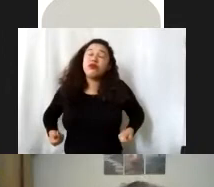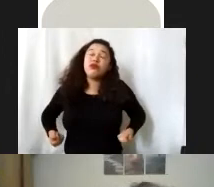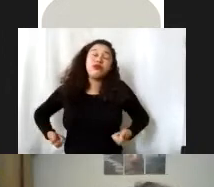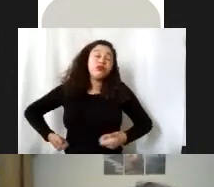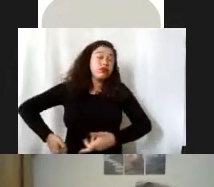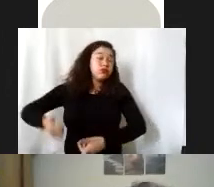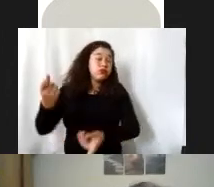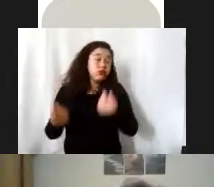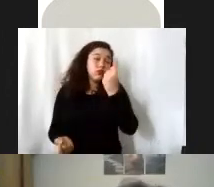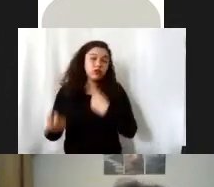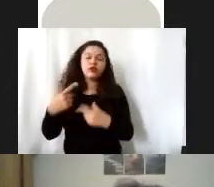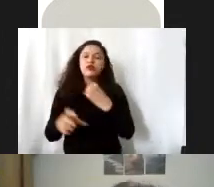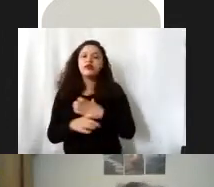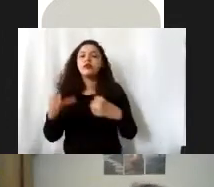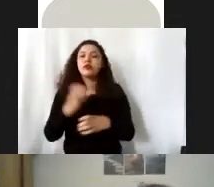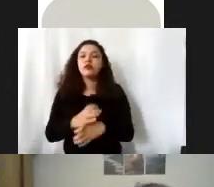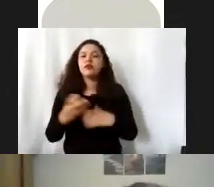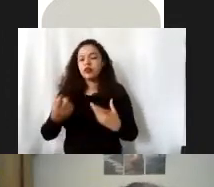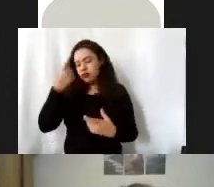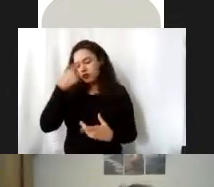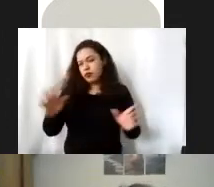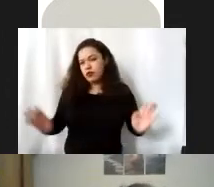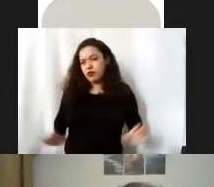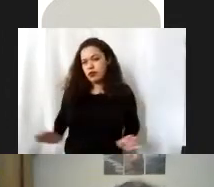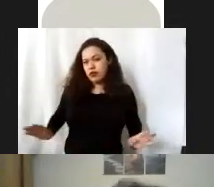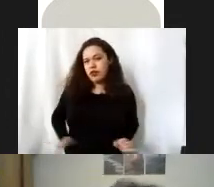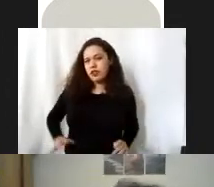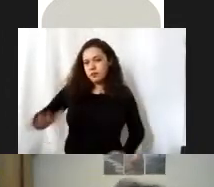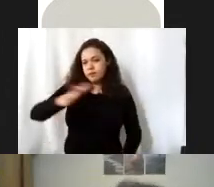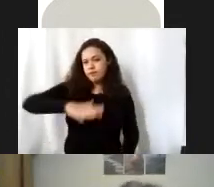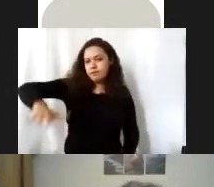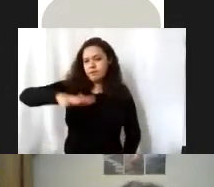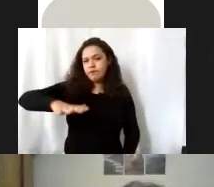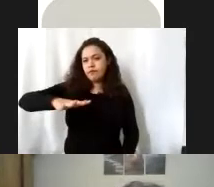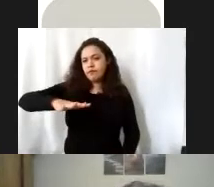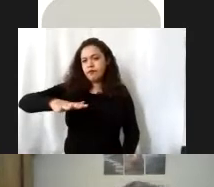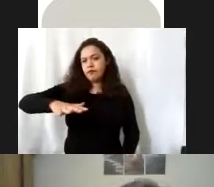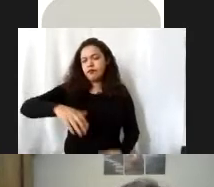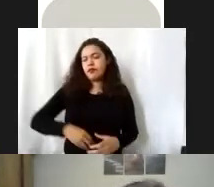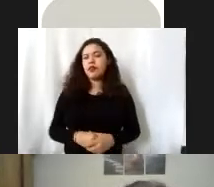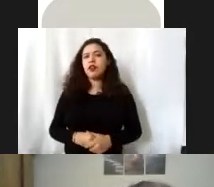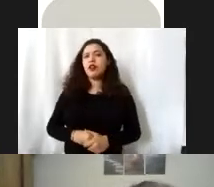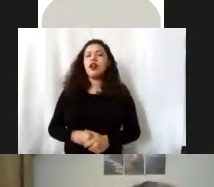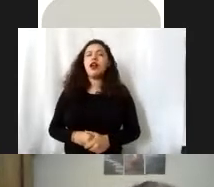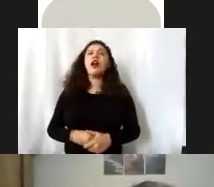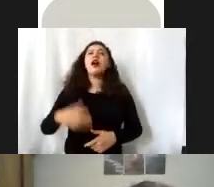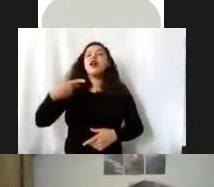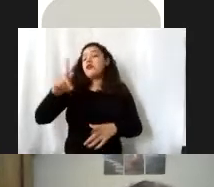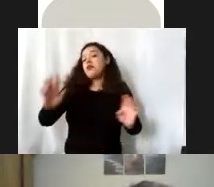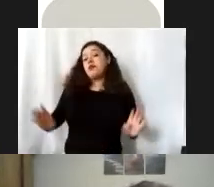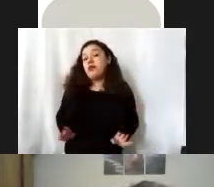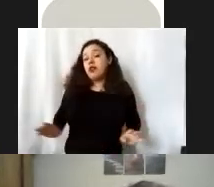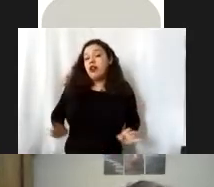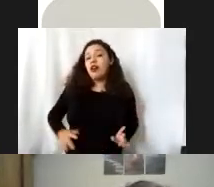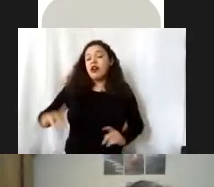cuestiones que por la característica de la población, pues tiene esa particularidad en la situación